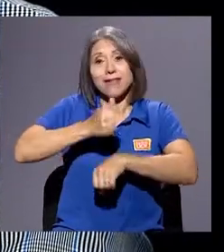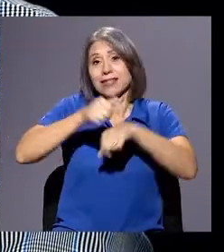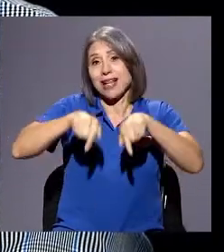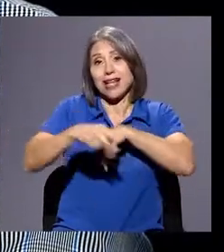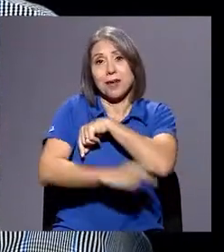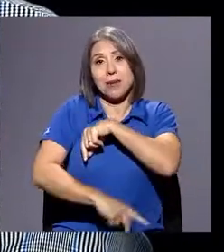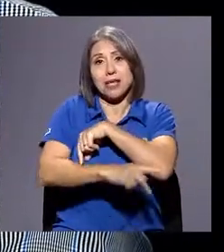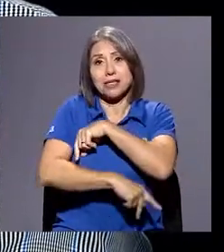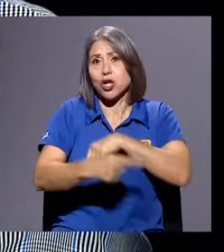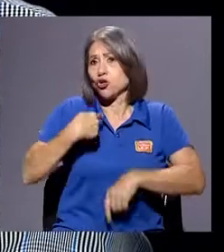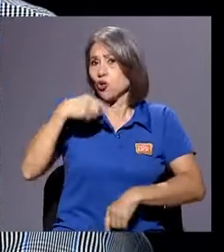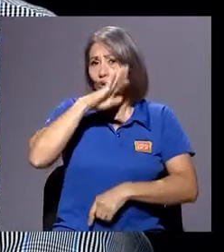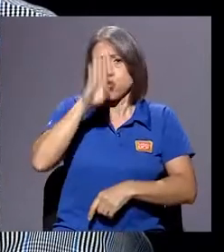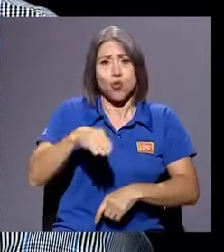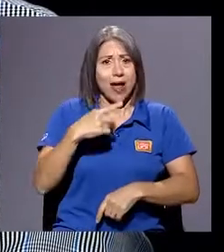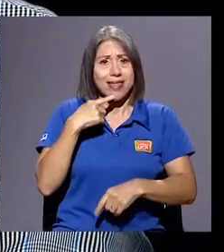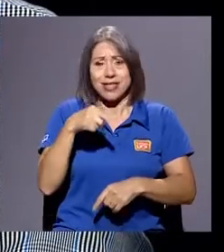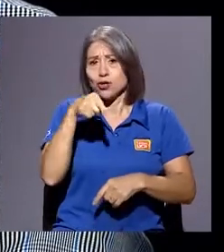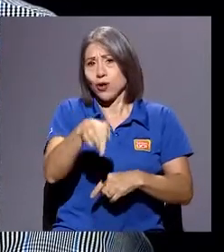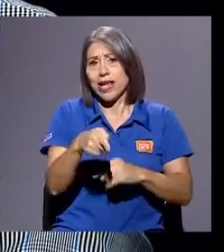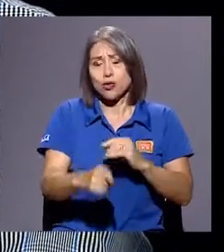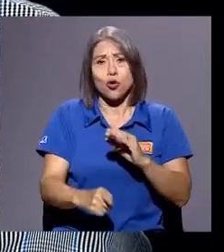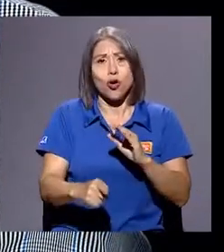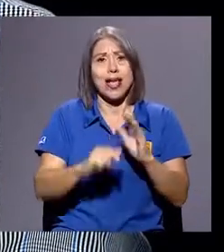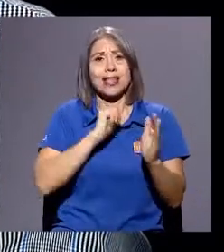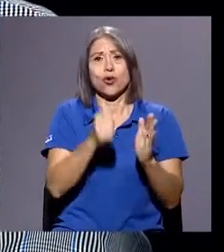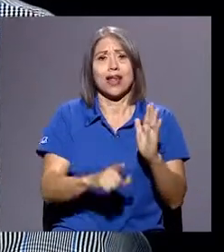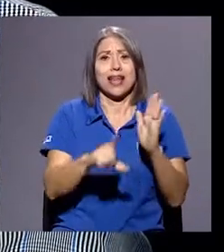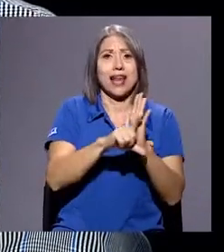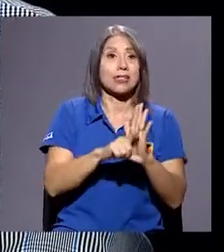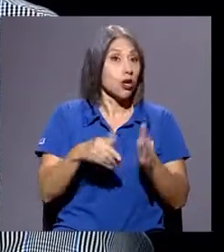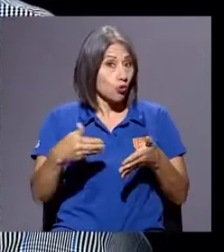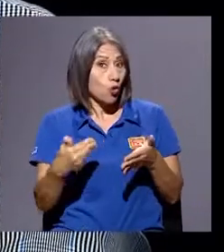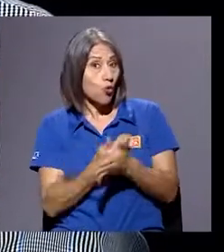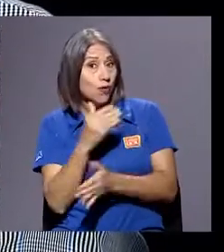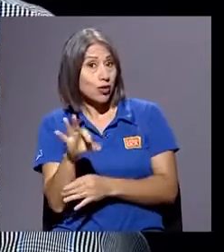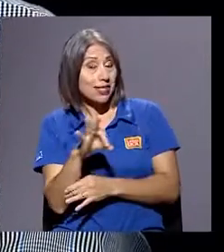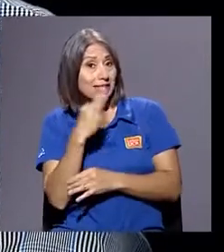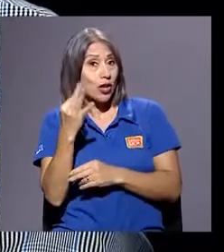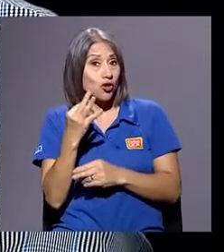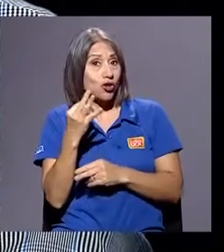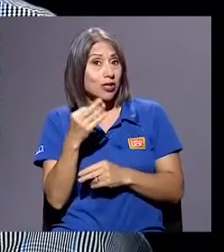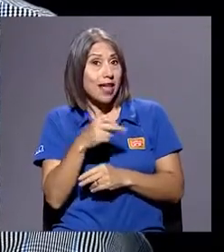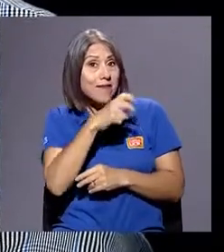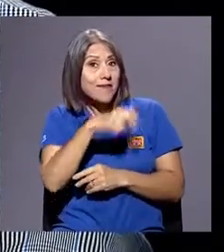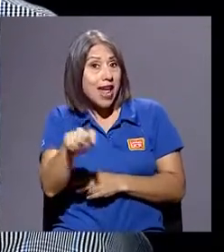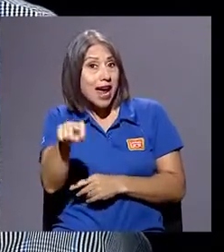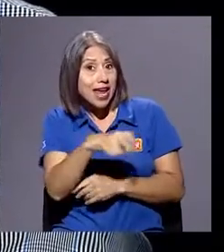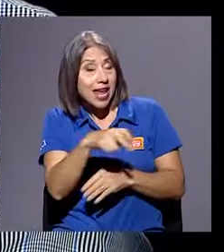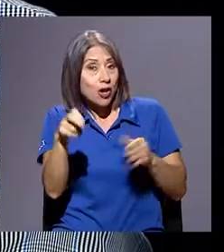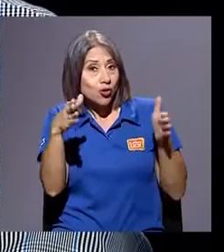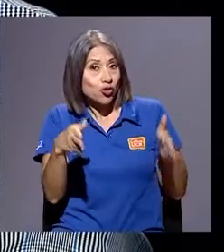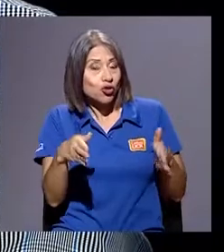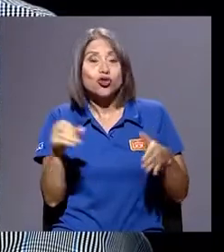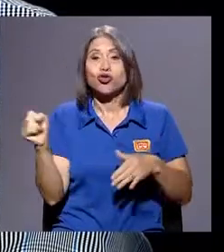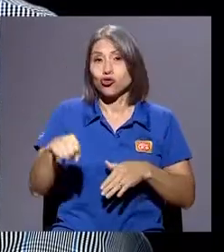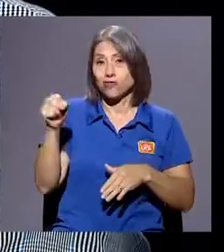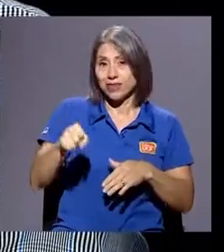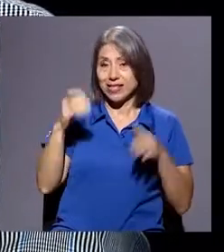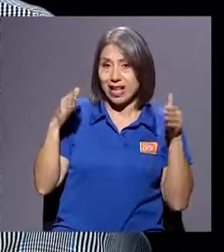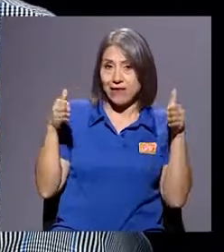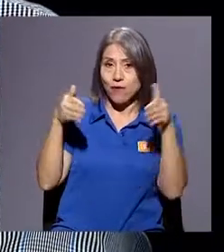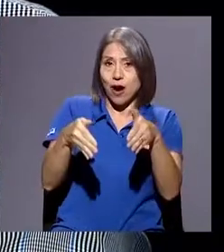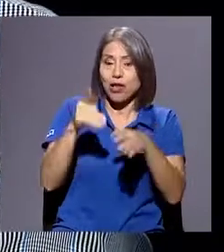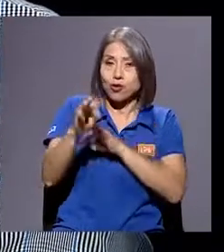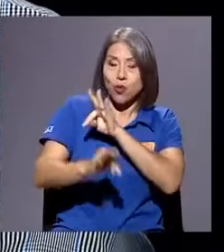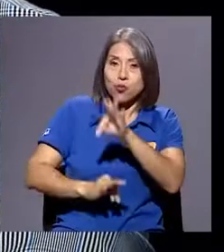son ilegales. ¿Son nuevos estilos de viajero? Son nuevos estilos de viajero. Están muy enfocados a un tipo de viajero. Son